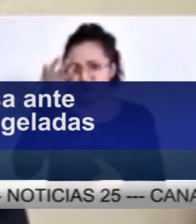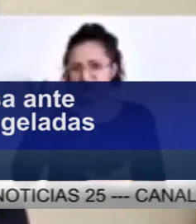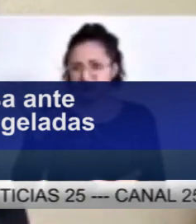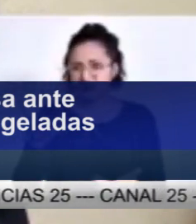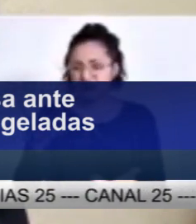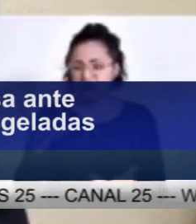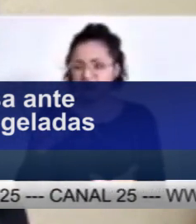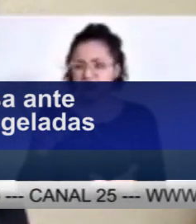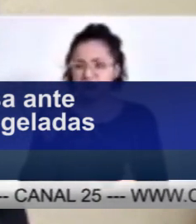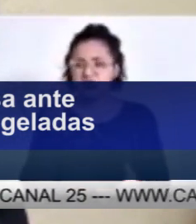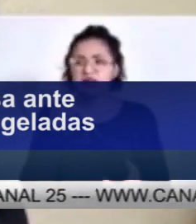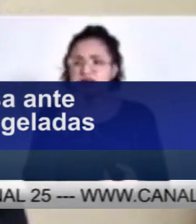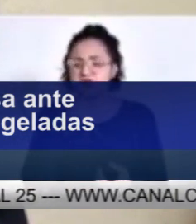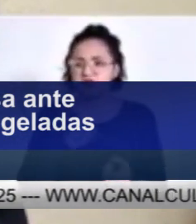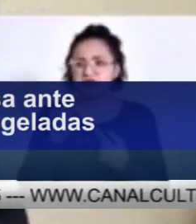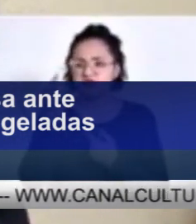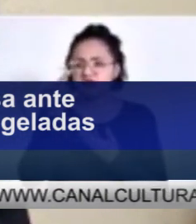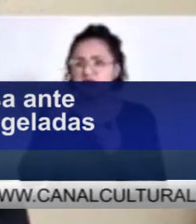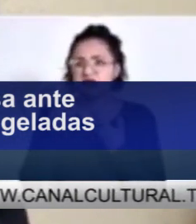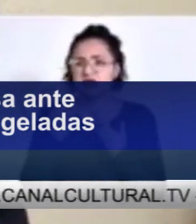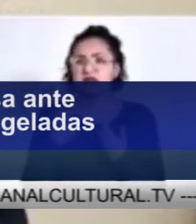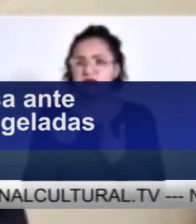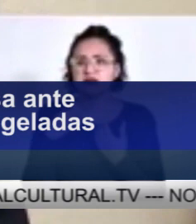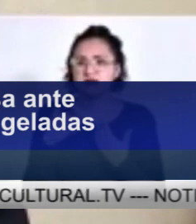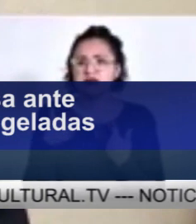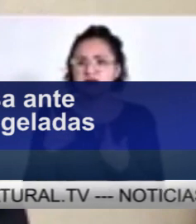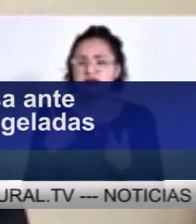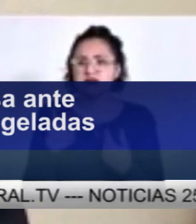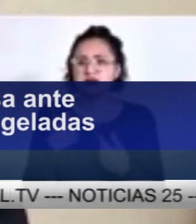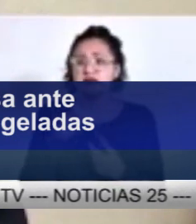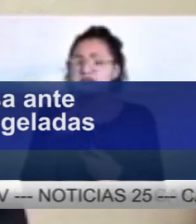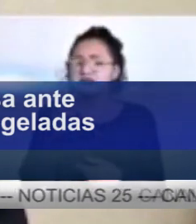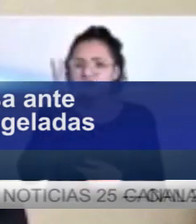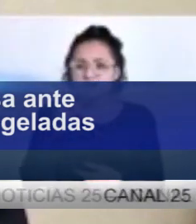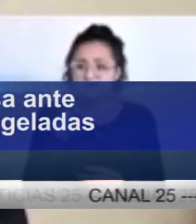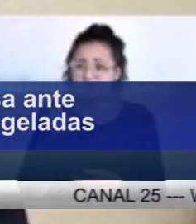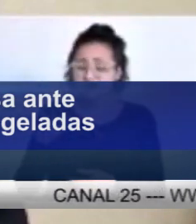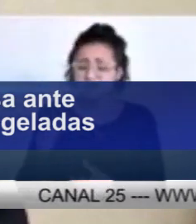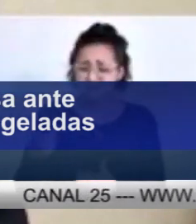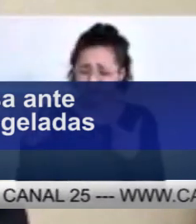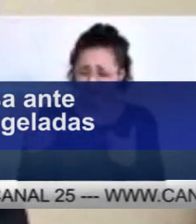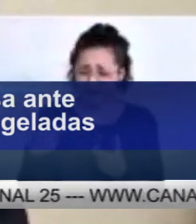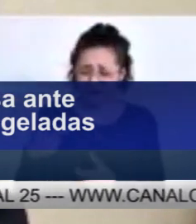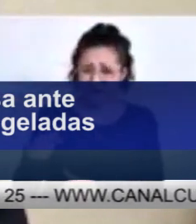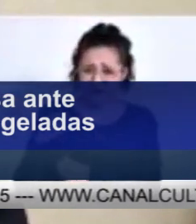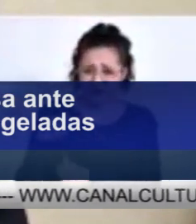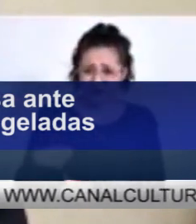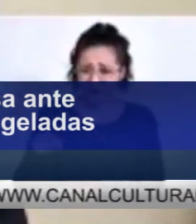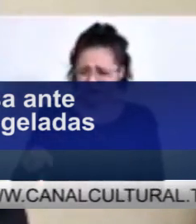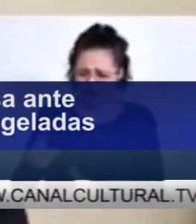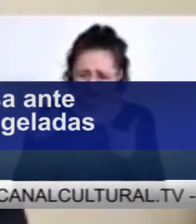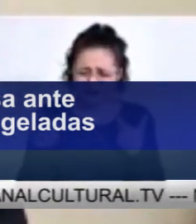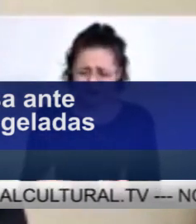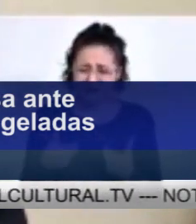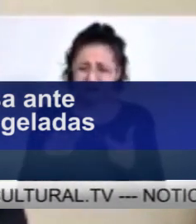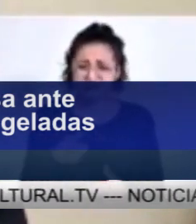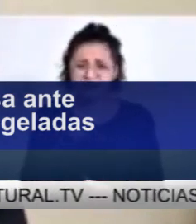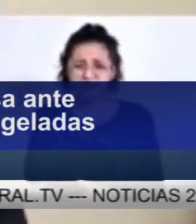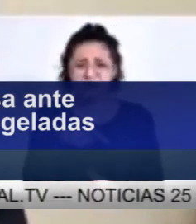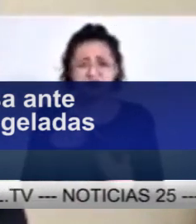físicas y morales de antorcha campesina que habían recibido recursos cuantiosos fue aquí